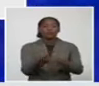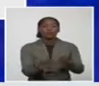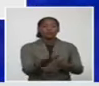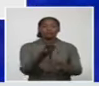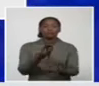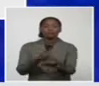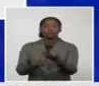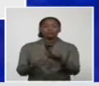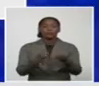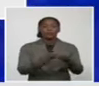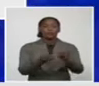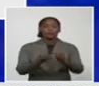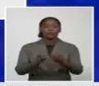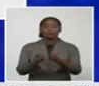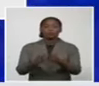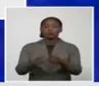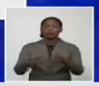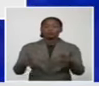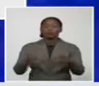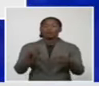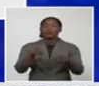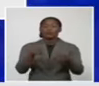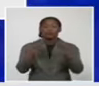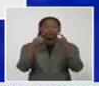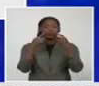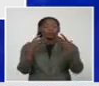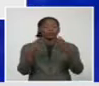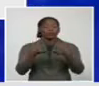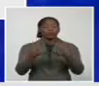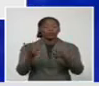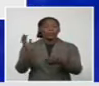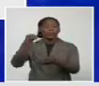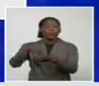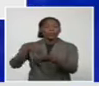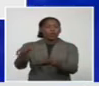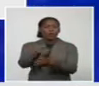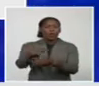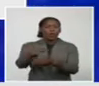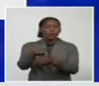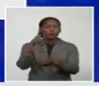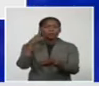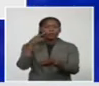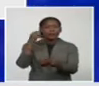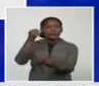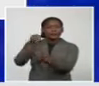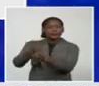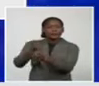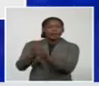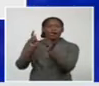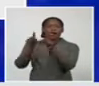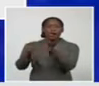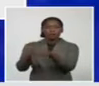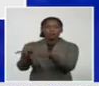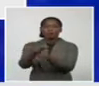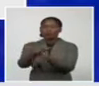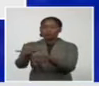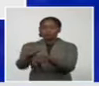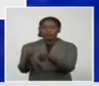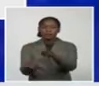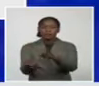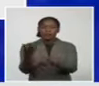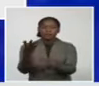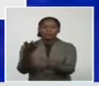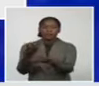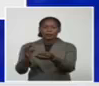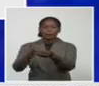de eso hay eventos institucionales, en los cuales es un centro de trabajo, un centro de estudio,